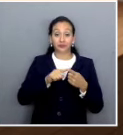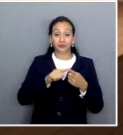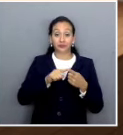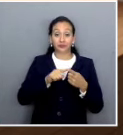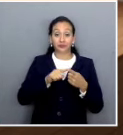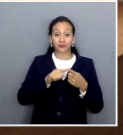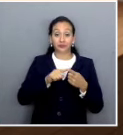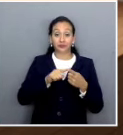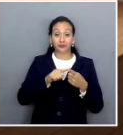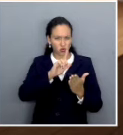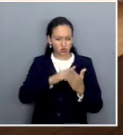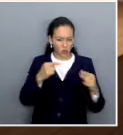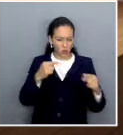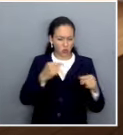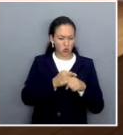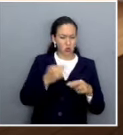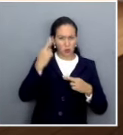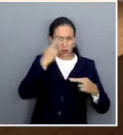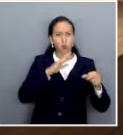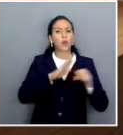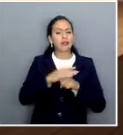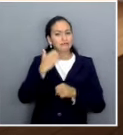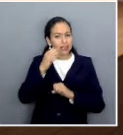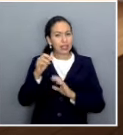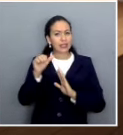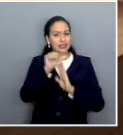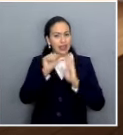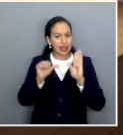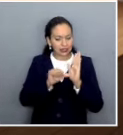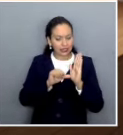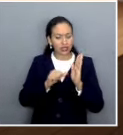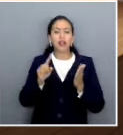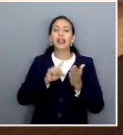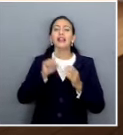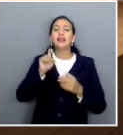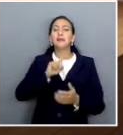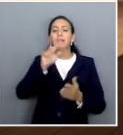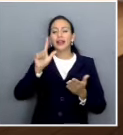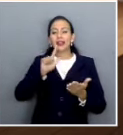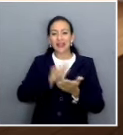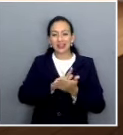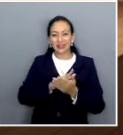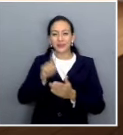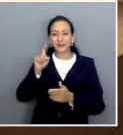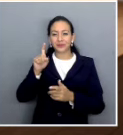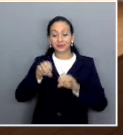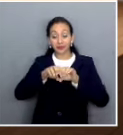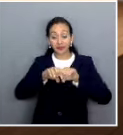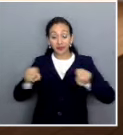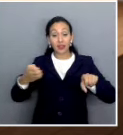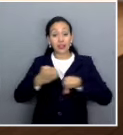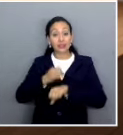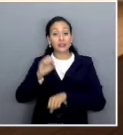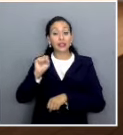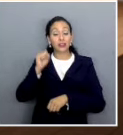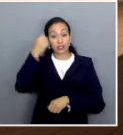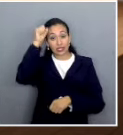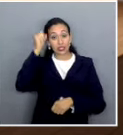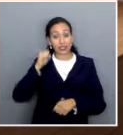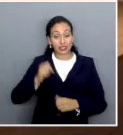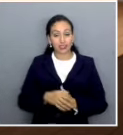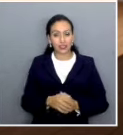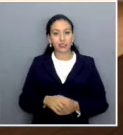pide invalidar un artículo de la Ley de Agua Potable y Alcantarillado del Estado de Sinaloa y una acción de inconstitucionalidad en